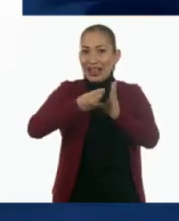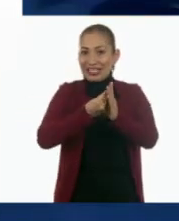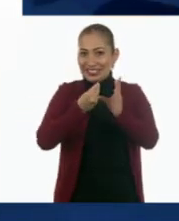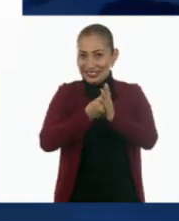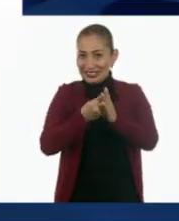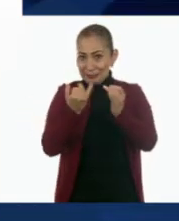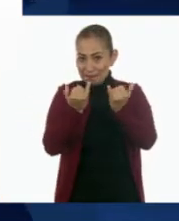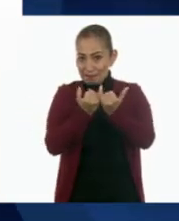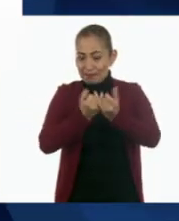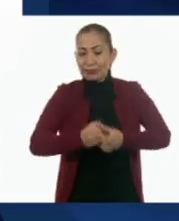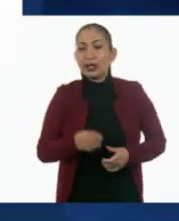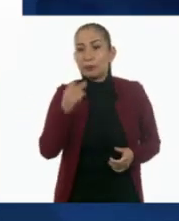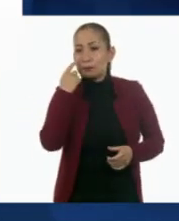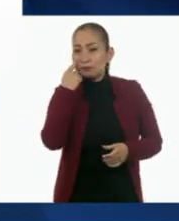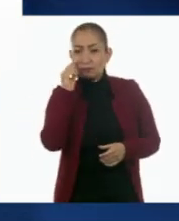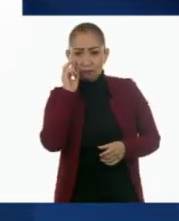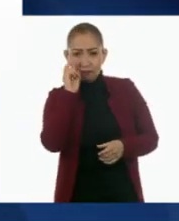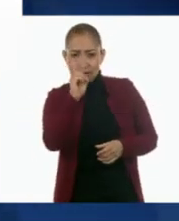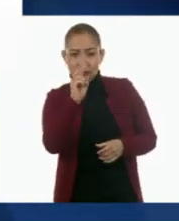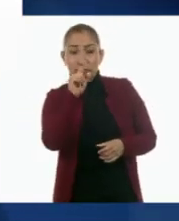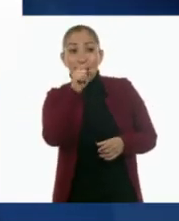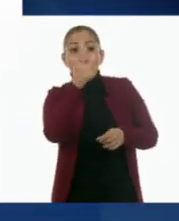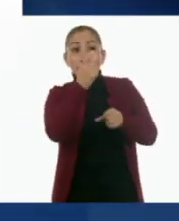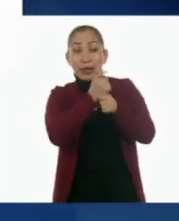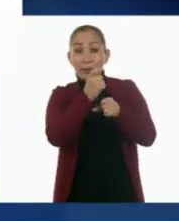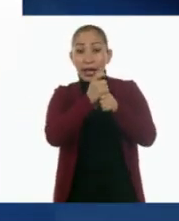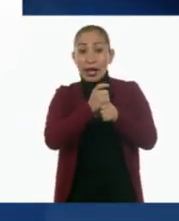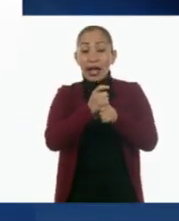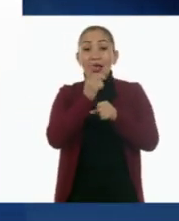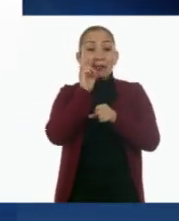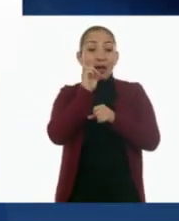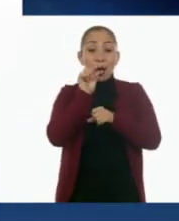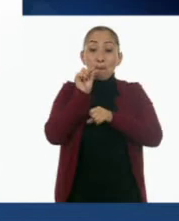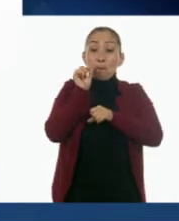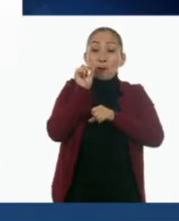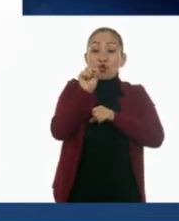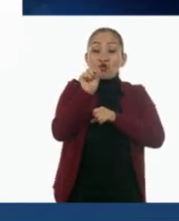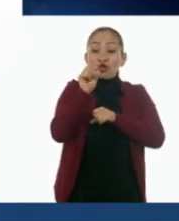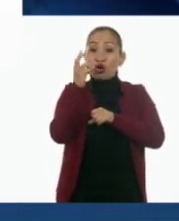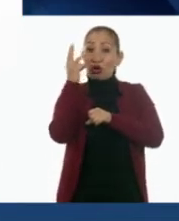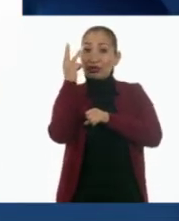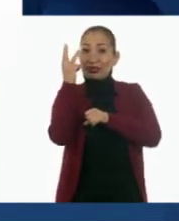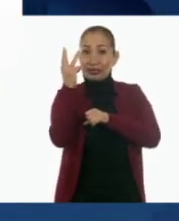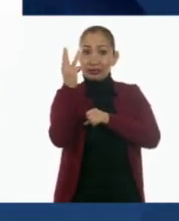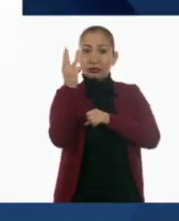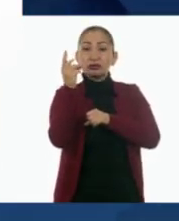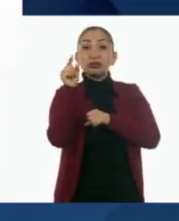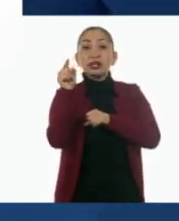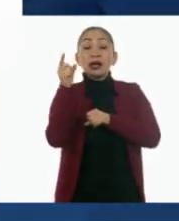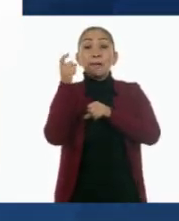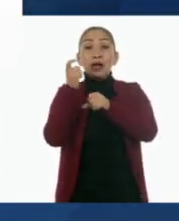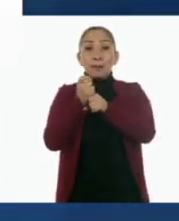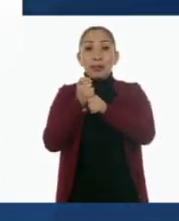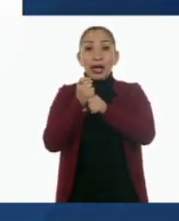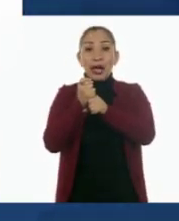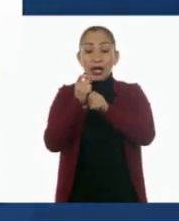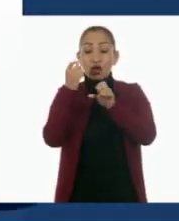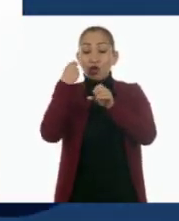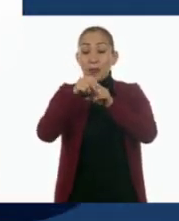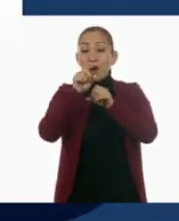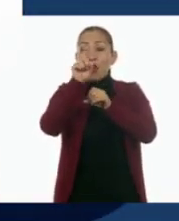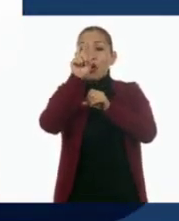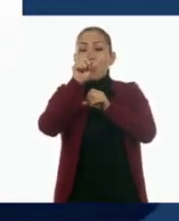de hoy. Si se fijan, chicos, la primera, donde aparece un punto 3, recuerden que el primer suborden de los